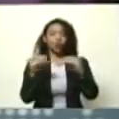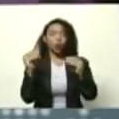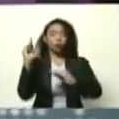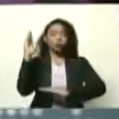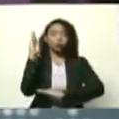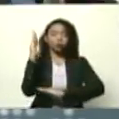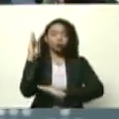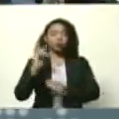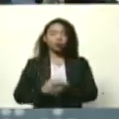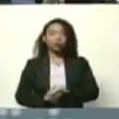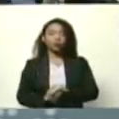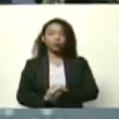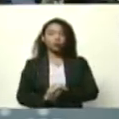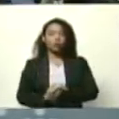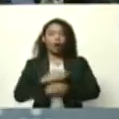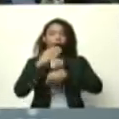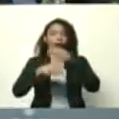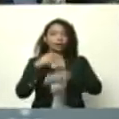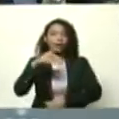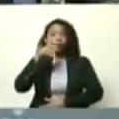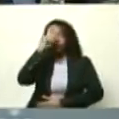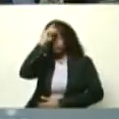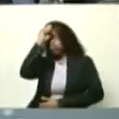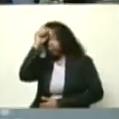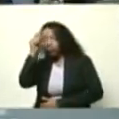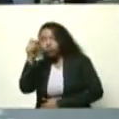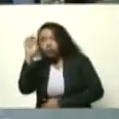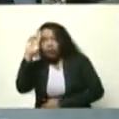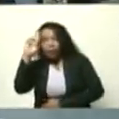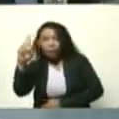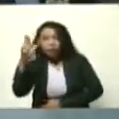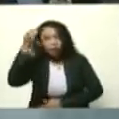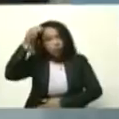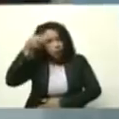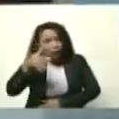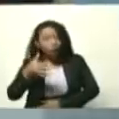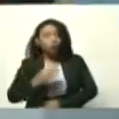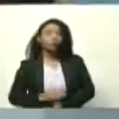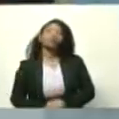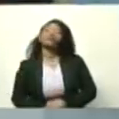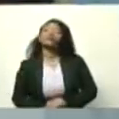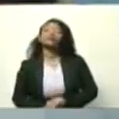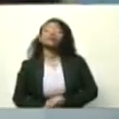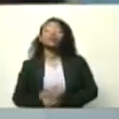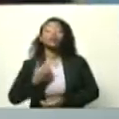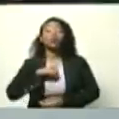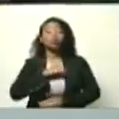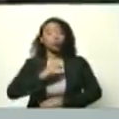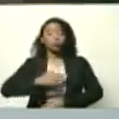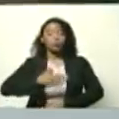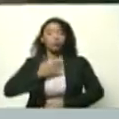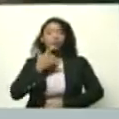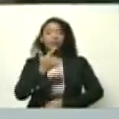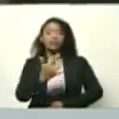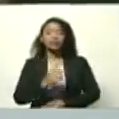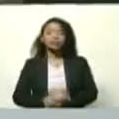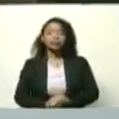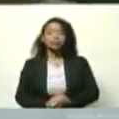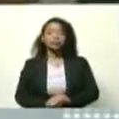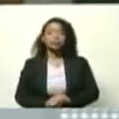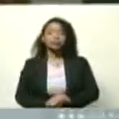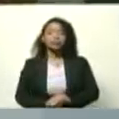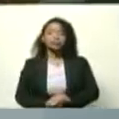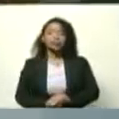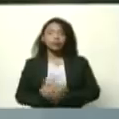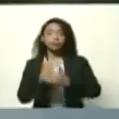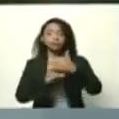templos a rendir, bueno, toda su creencia. Nosotros podemos decir, almirante en